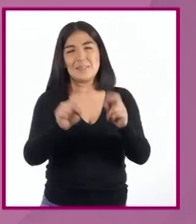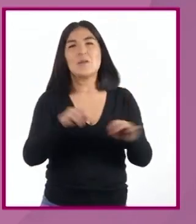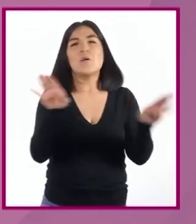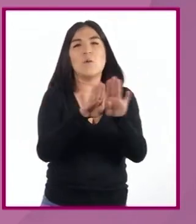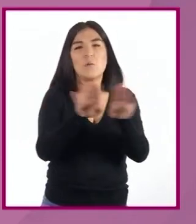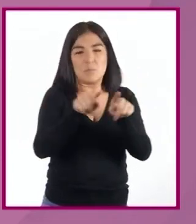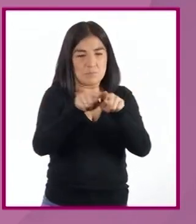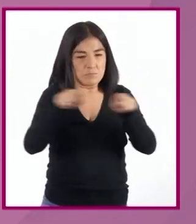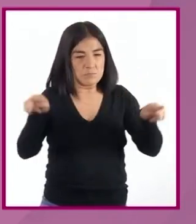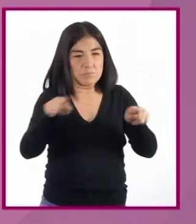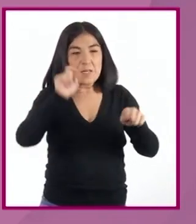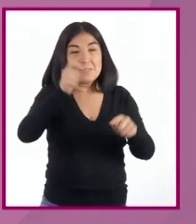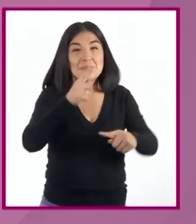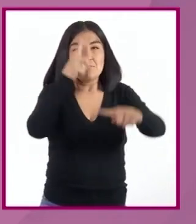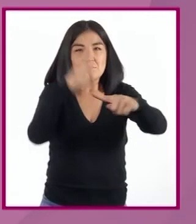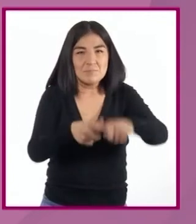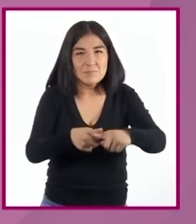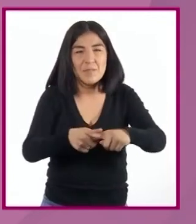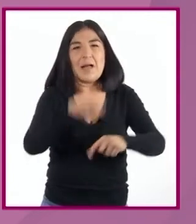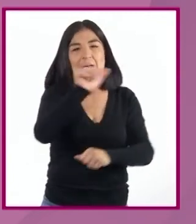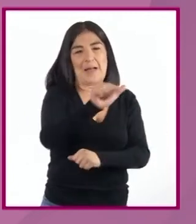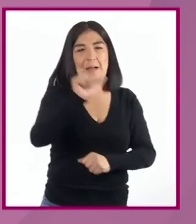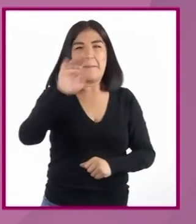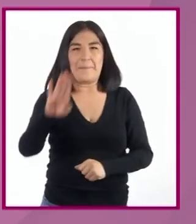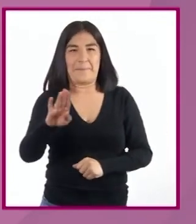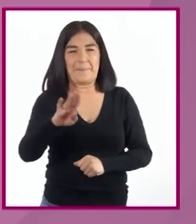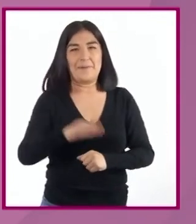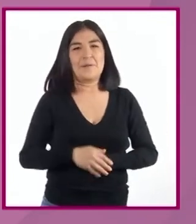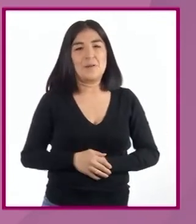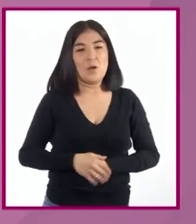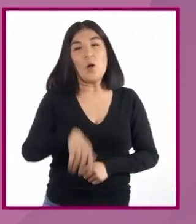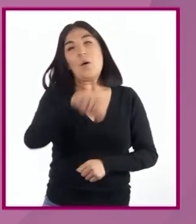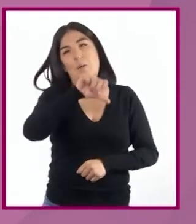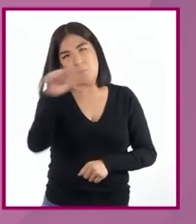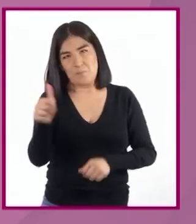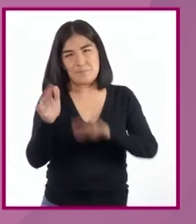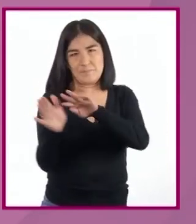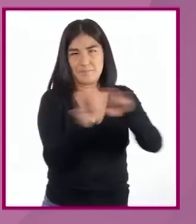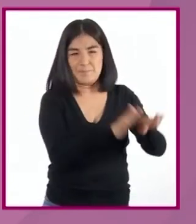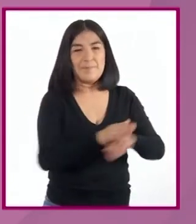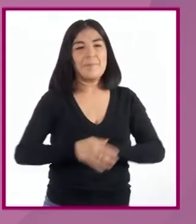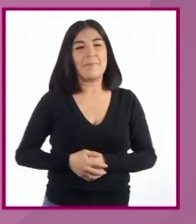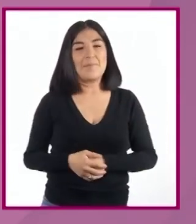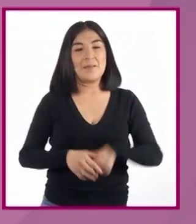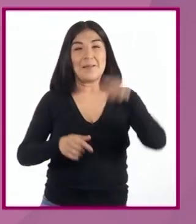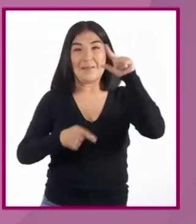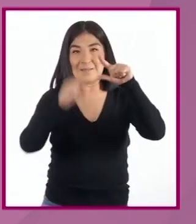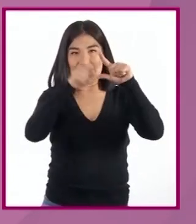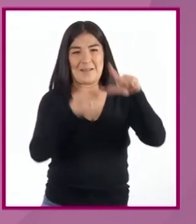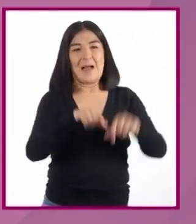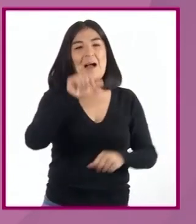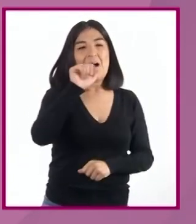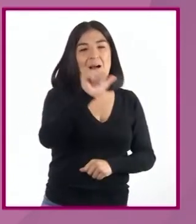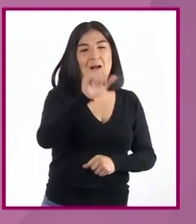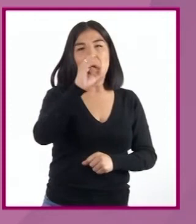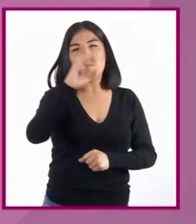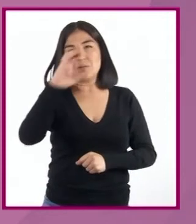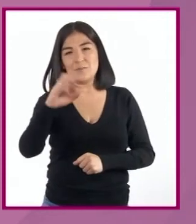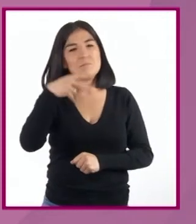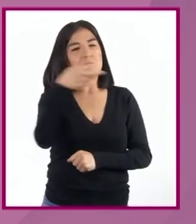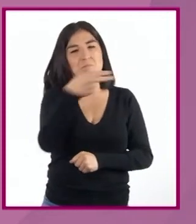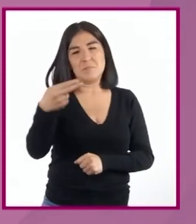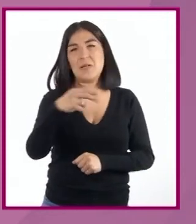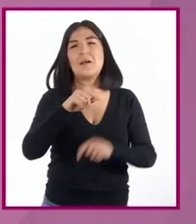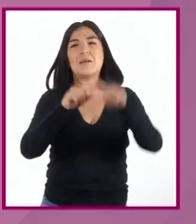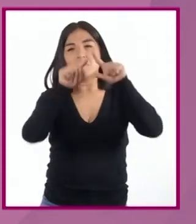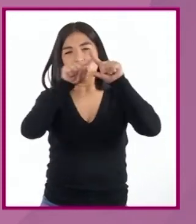paralelas cortadas por el segmento AB. Por otro lado, el ángulo AOC es igual al ángulo